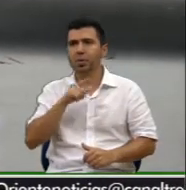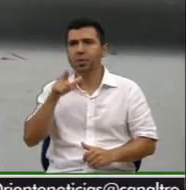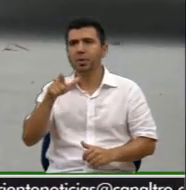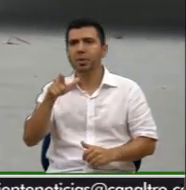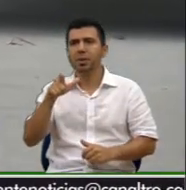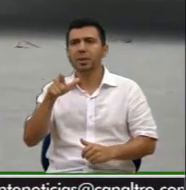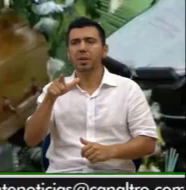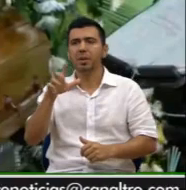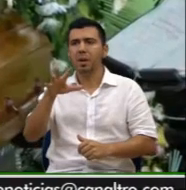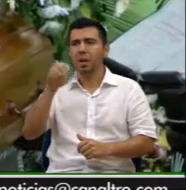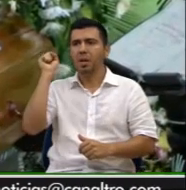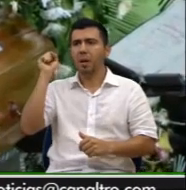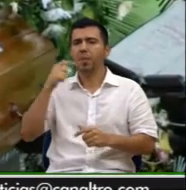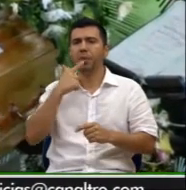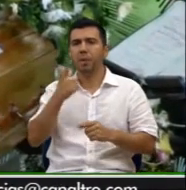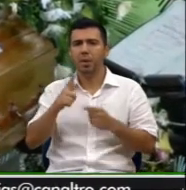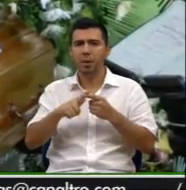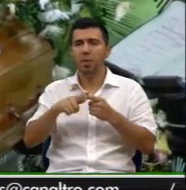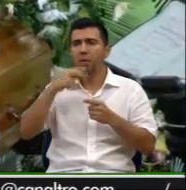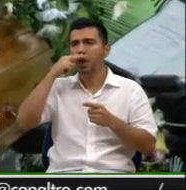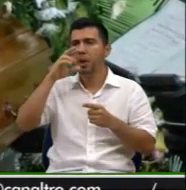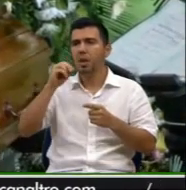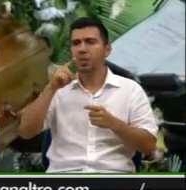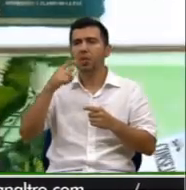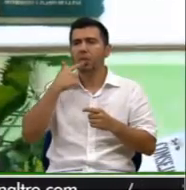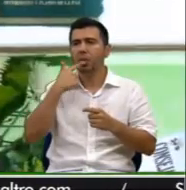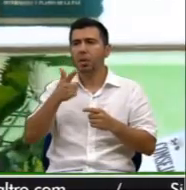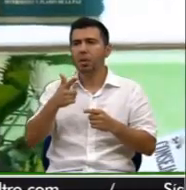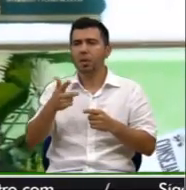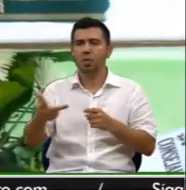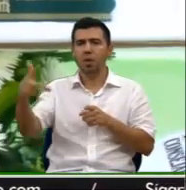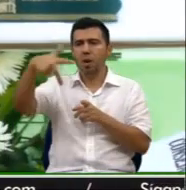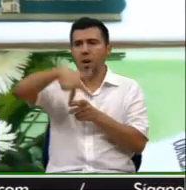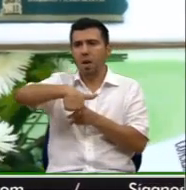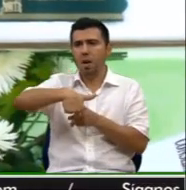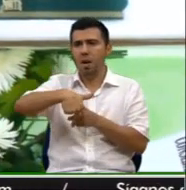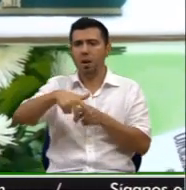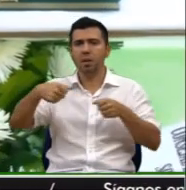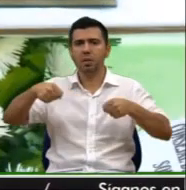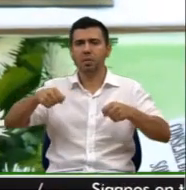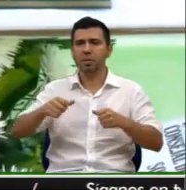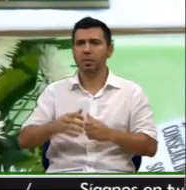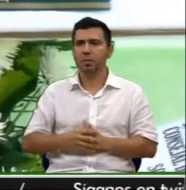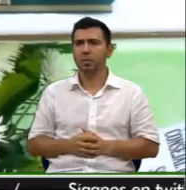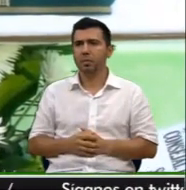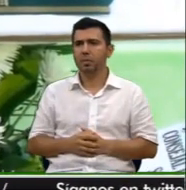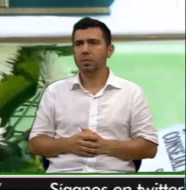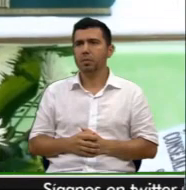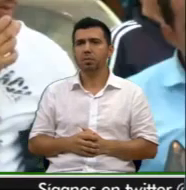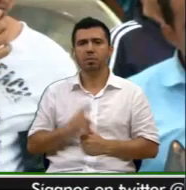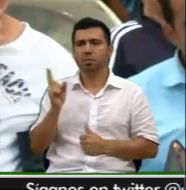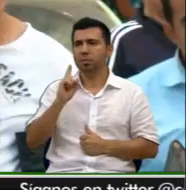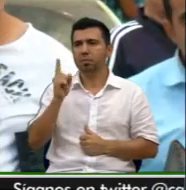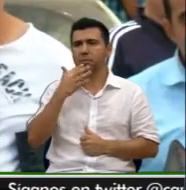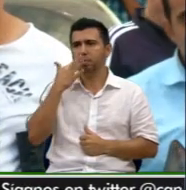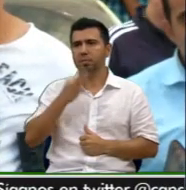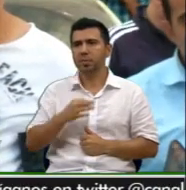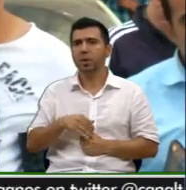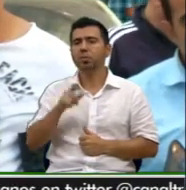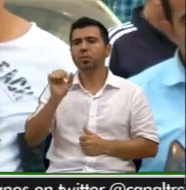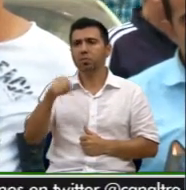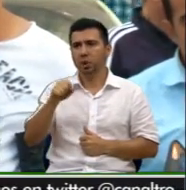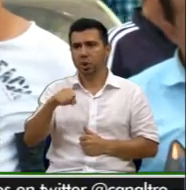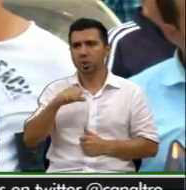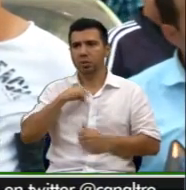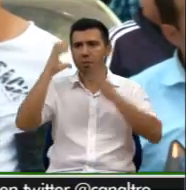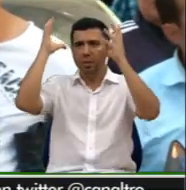velocidad y que el menor iba sentado en la parte delantera de la motocicleta llevaba Los cascos no iban en exceso de